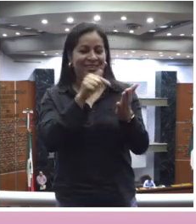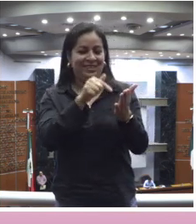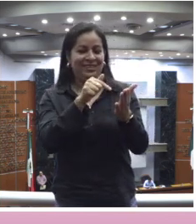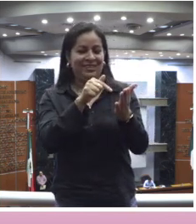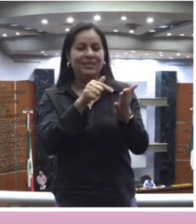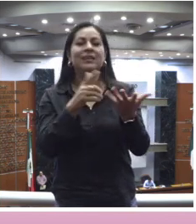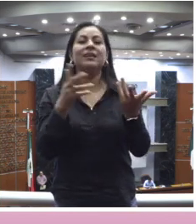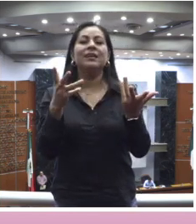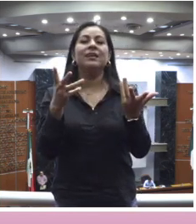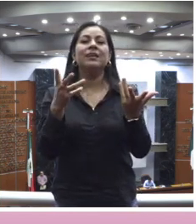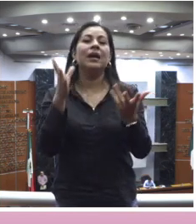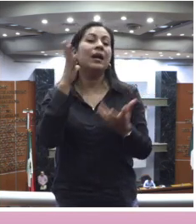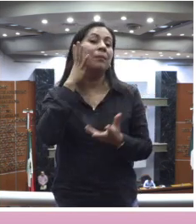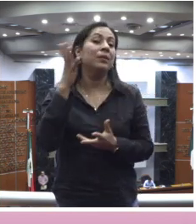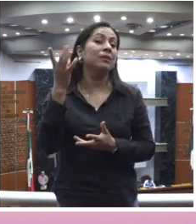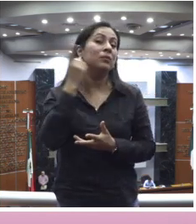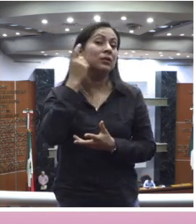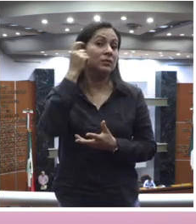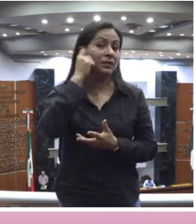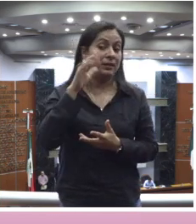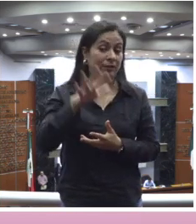en el Congreso del Estado.